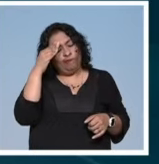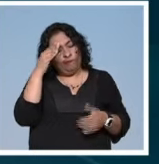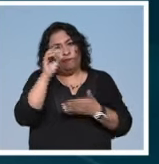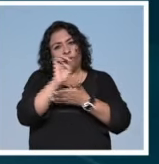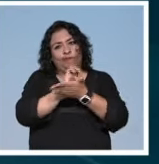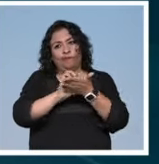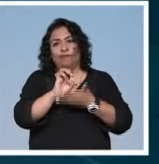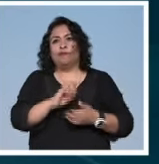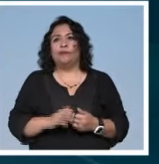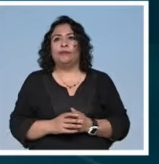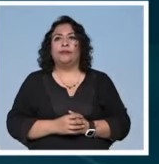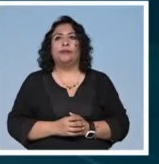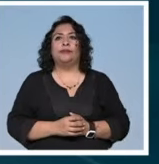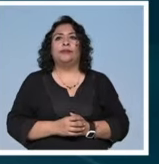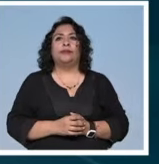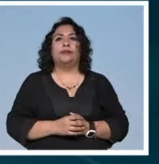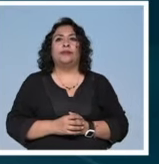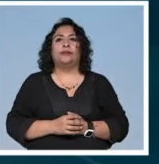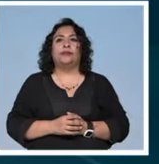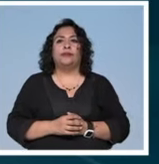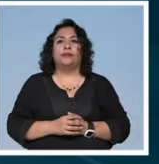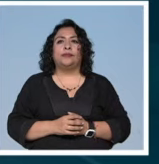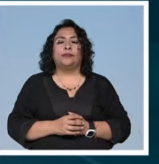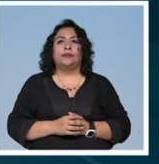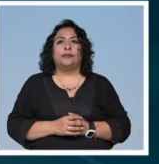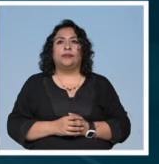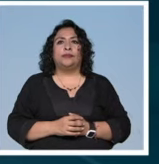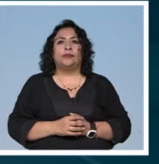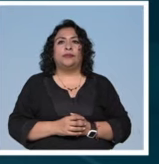escénica. Voy a intentar empezar de nuevo.